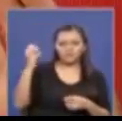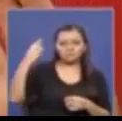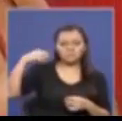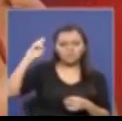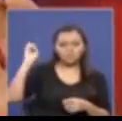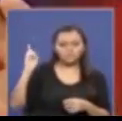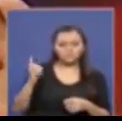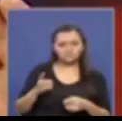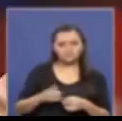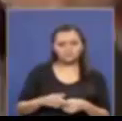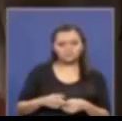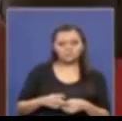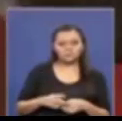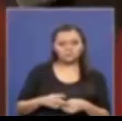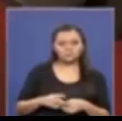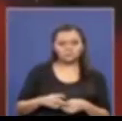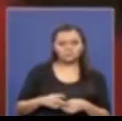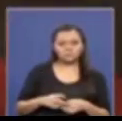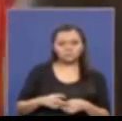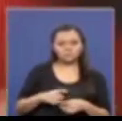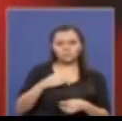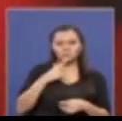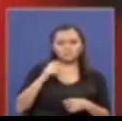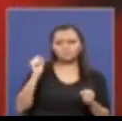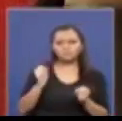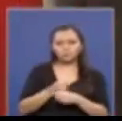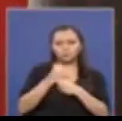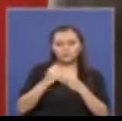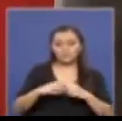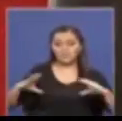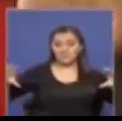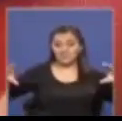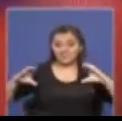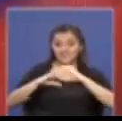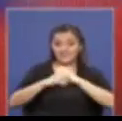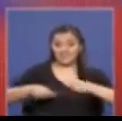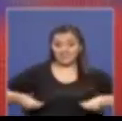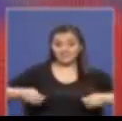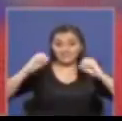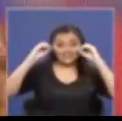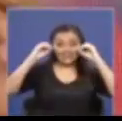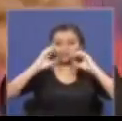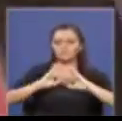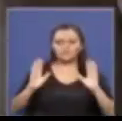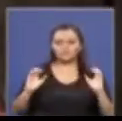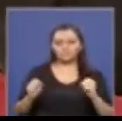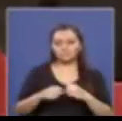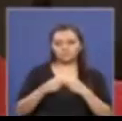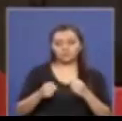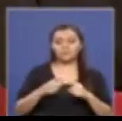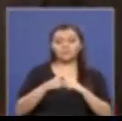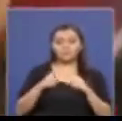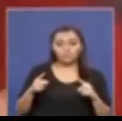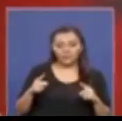nunca se puede eliminar totalmente las pérdidas. Es imposible técnicamente, ¿verdad? Tendría que ser una inversión muy costosa. Entonces, pero estábamos muy por encima del